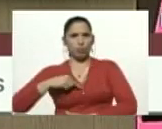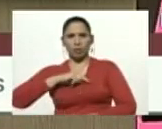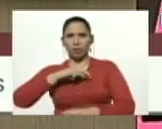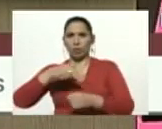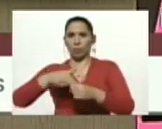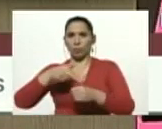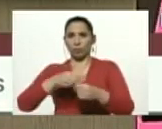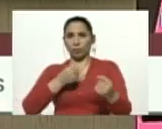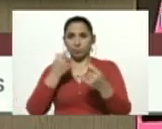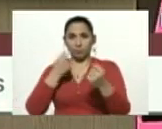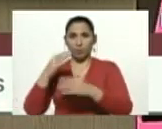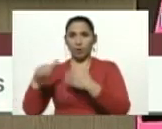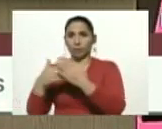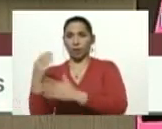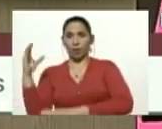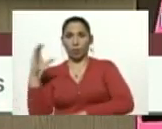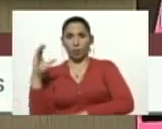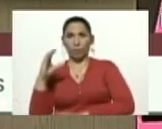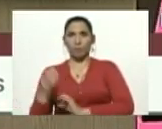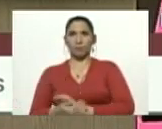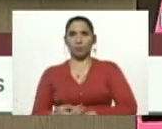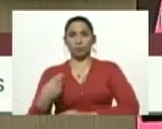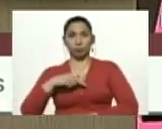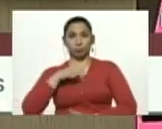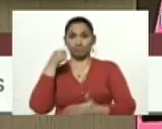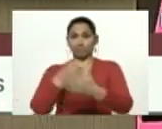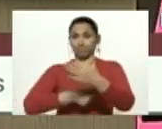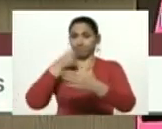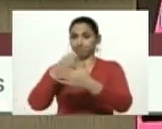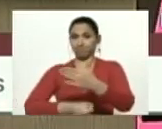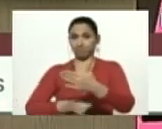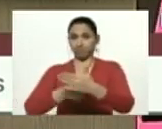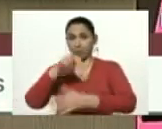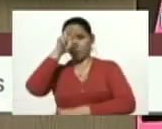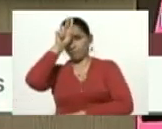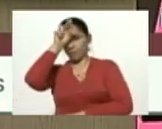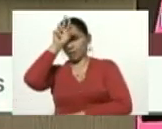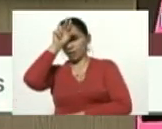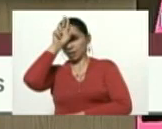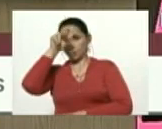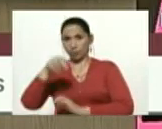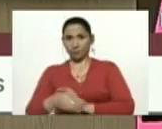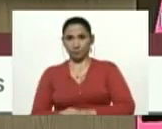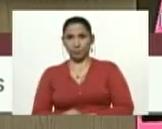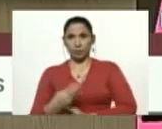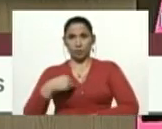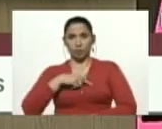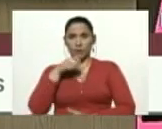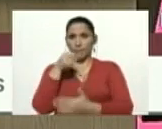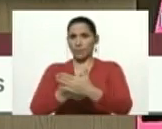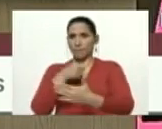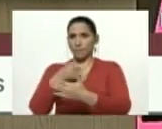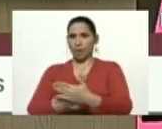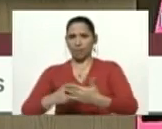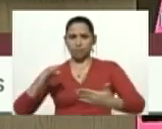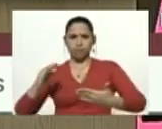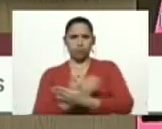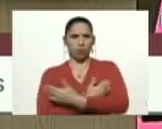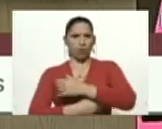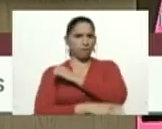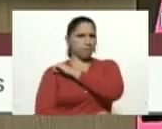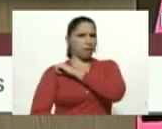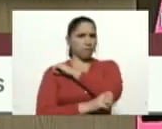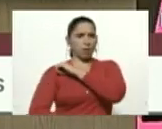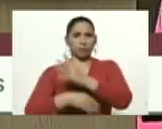hacia Colombia. Estamos combatiendo el bachaquerismo, estamos combatiendo la corrupción que